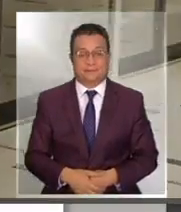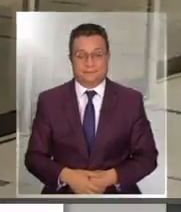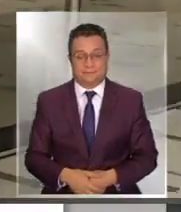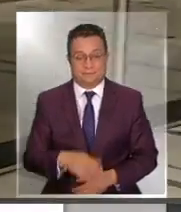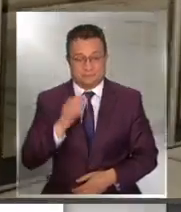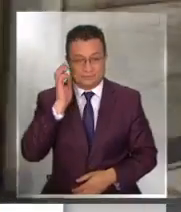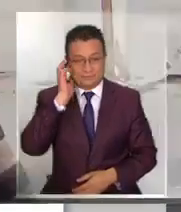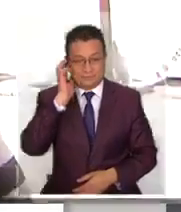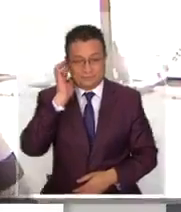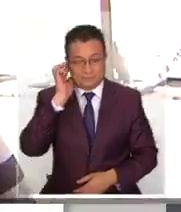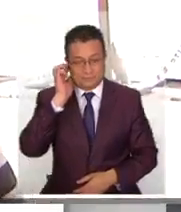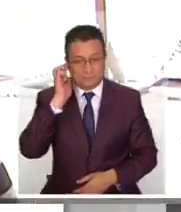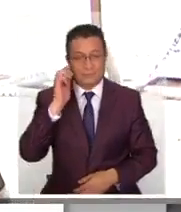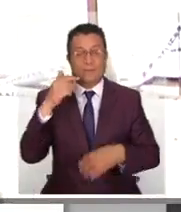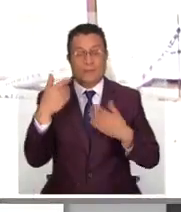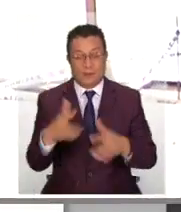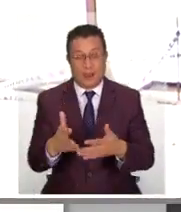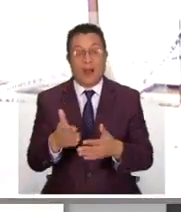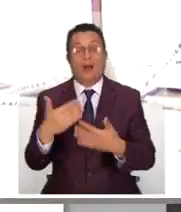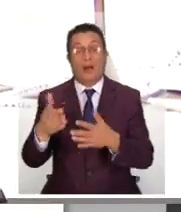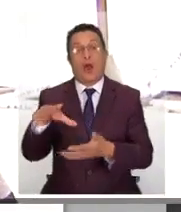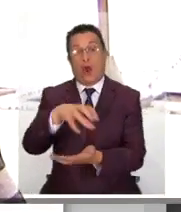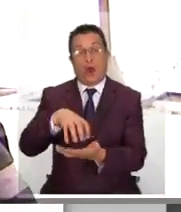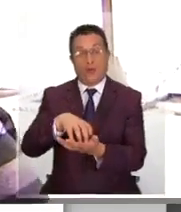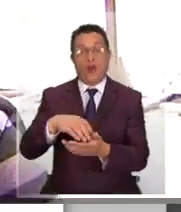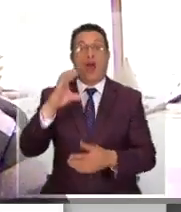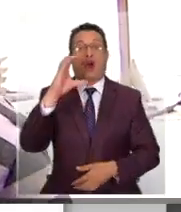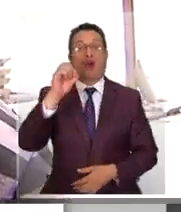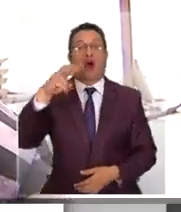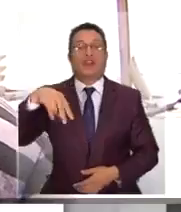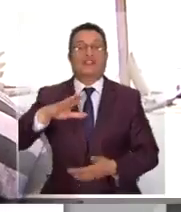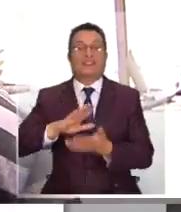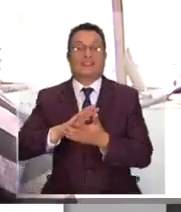Es un adelanto para la comuna de Conchalí, ¿cierto? Que